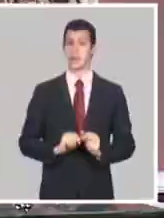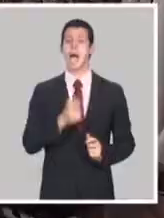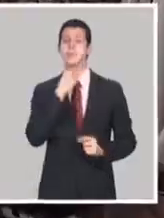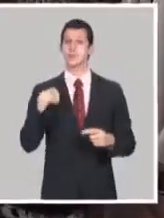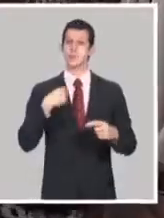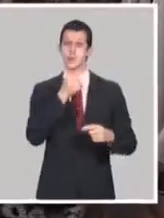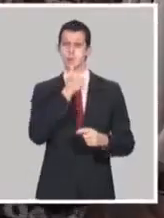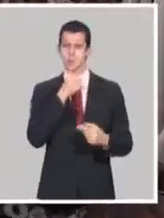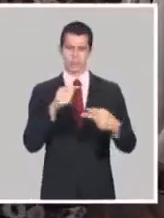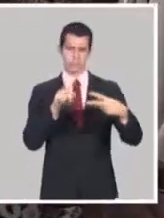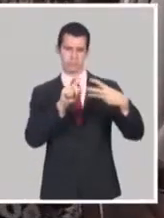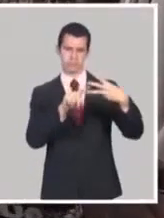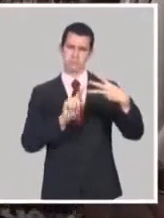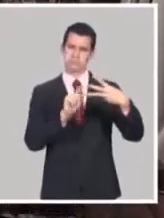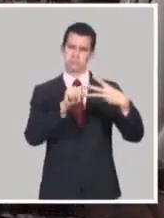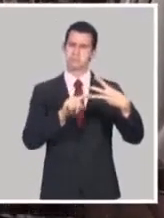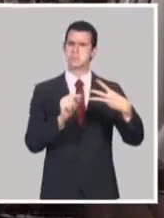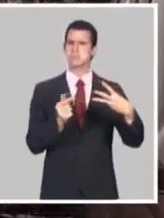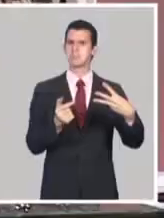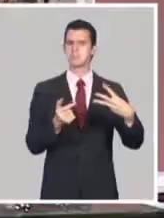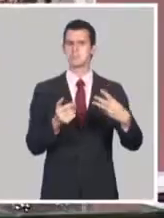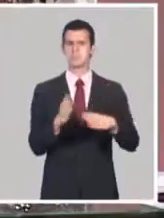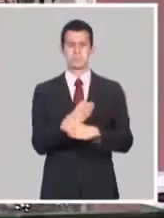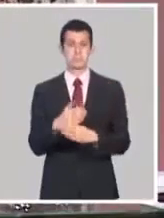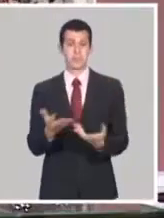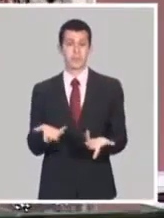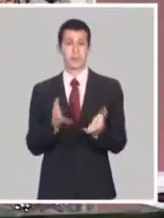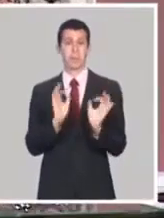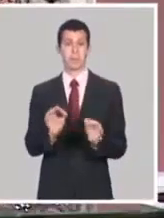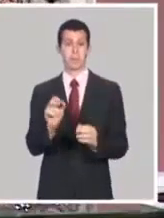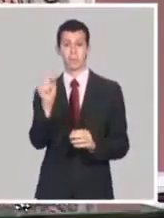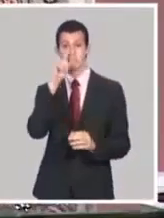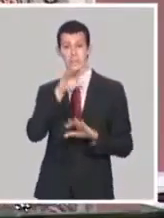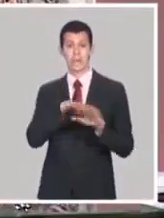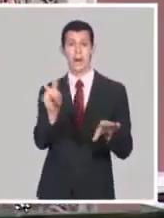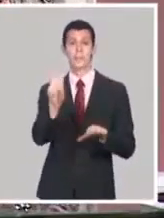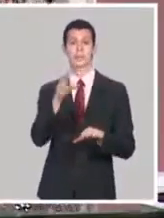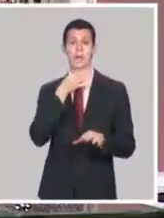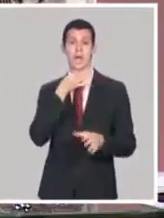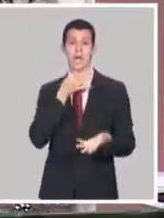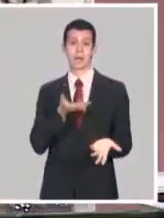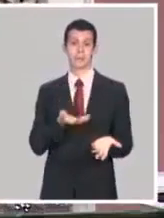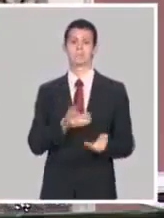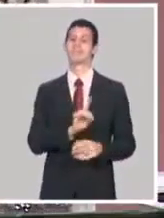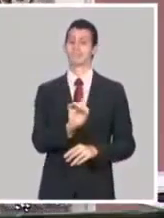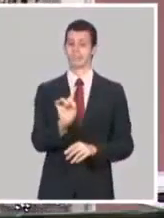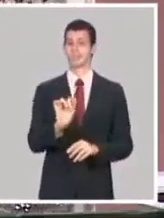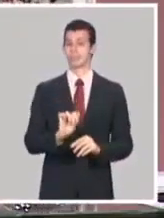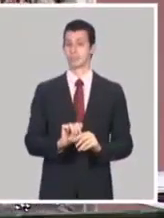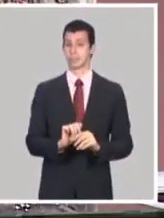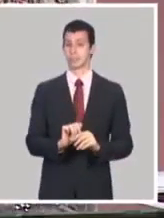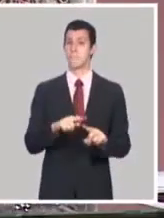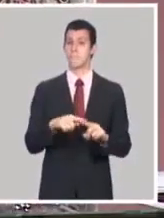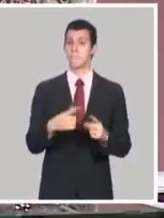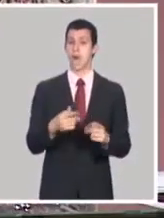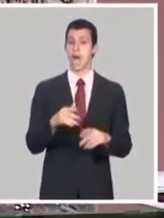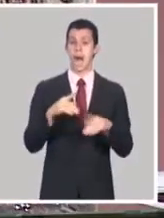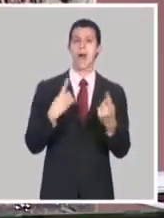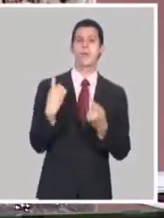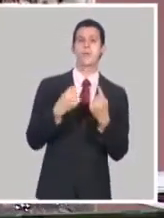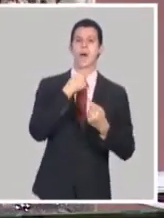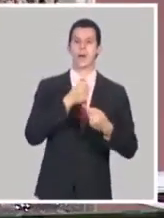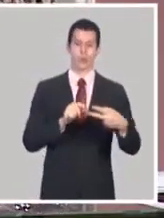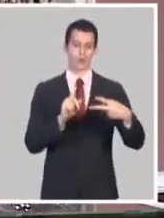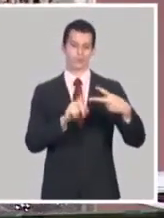crítico una semana más y de todos modos van a terminar el 22 de enero es una semana pudieran adelantar